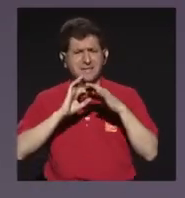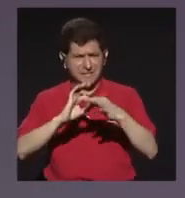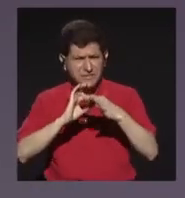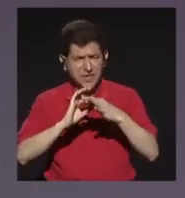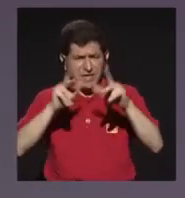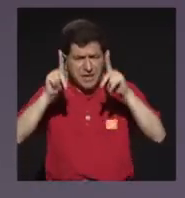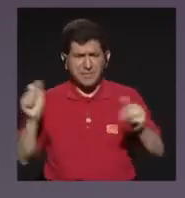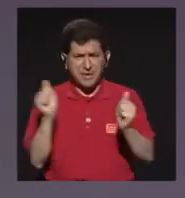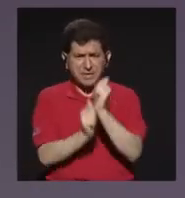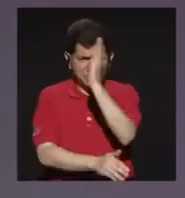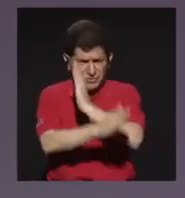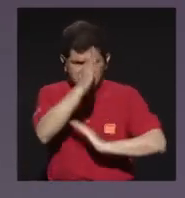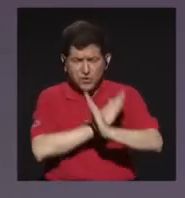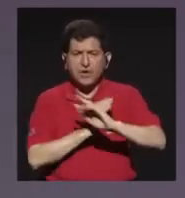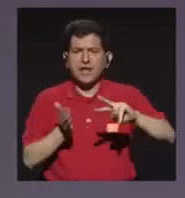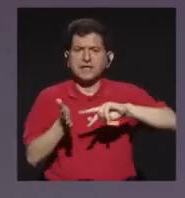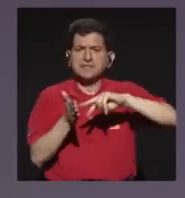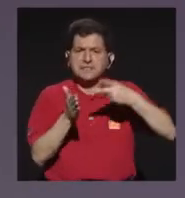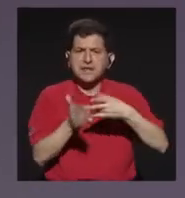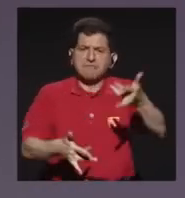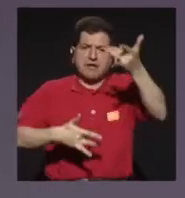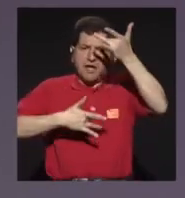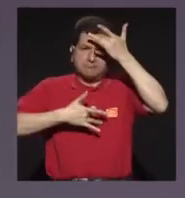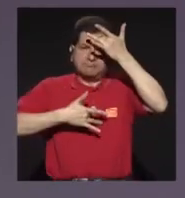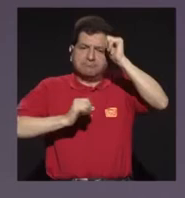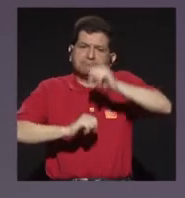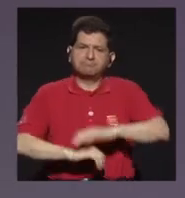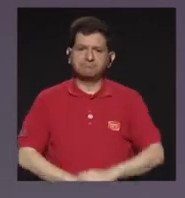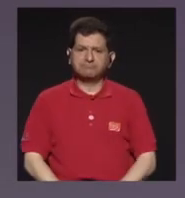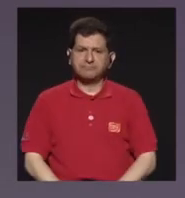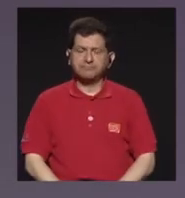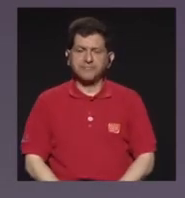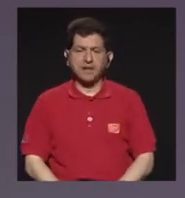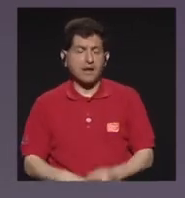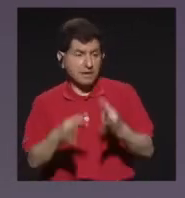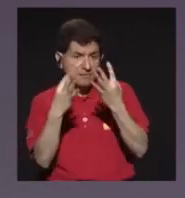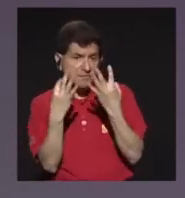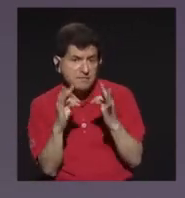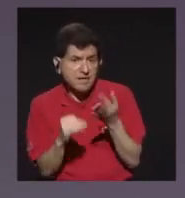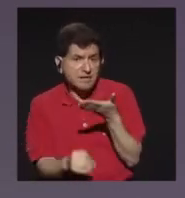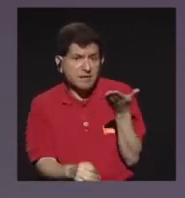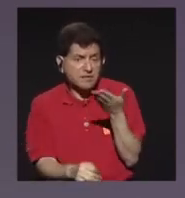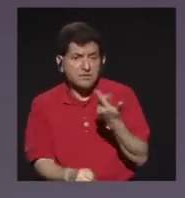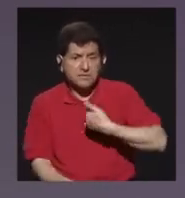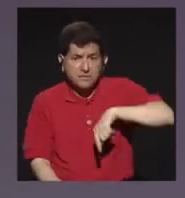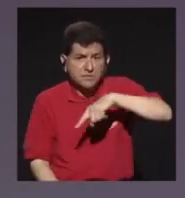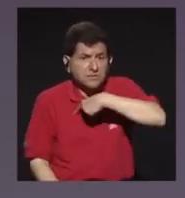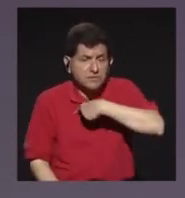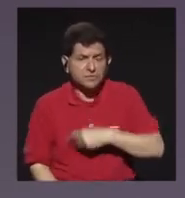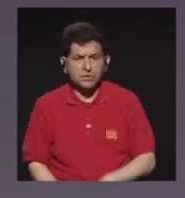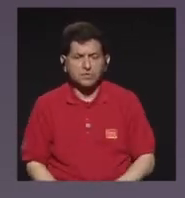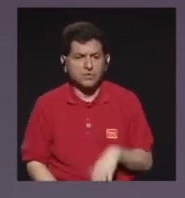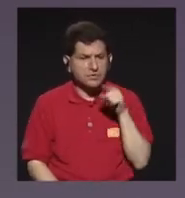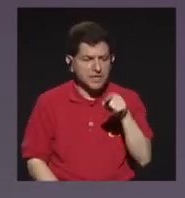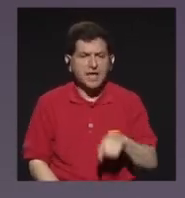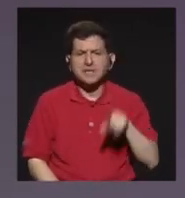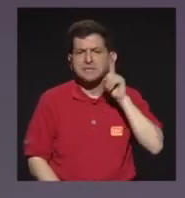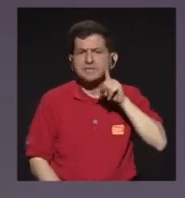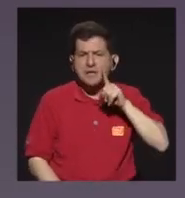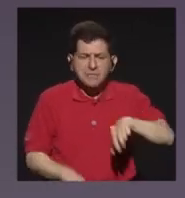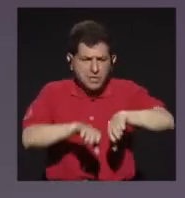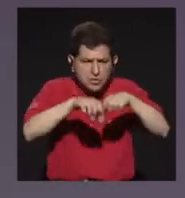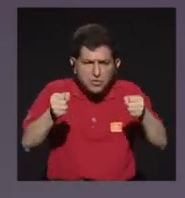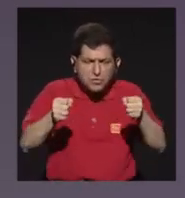discapacidad es algo patológico. Entonces, de lo que se trata justamente es de romper estos mitos,